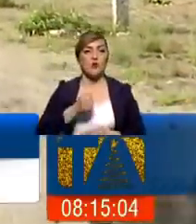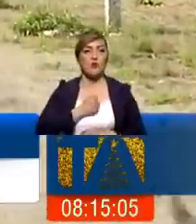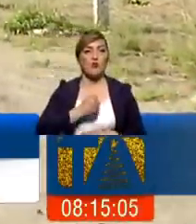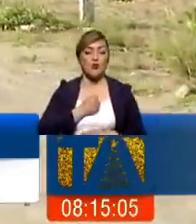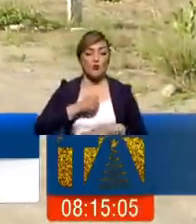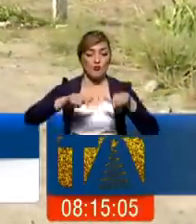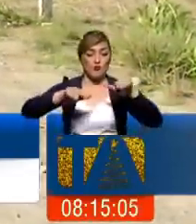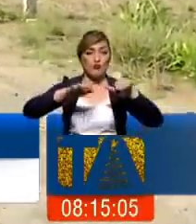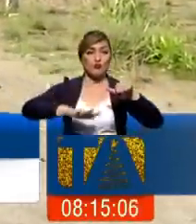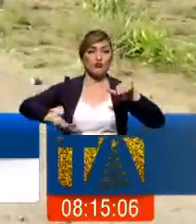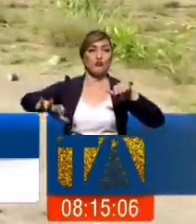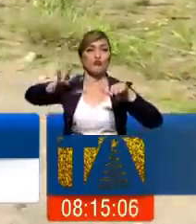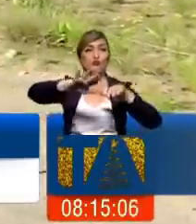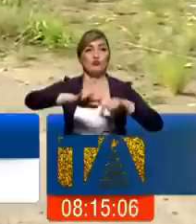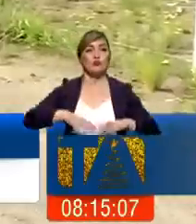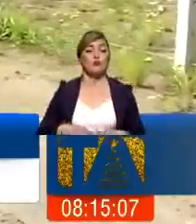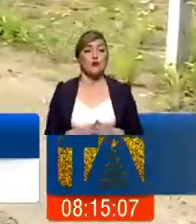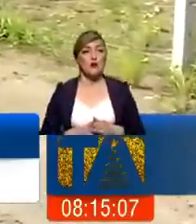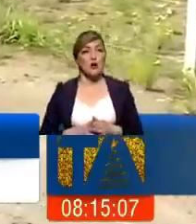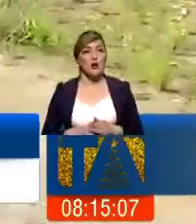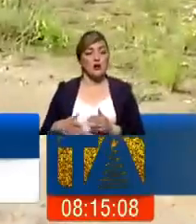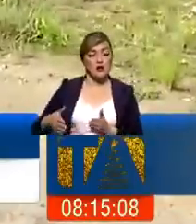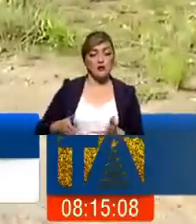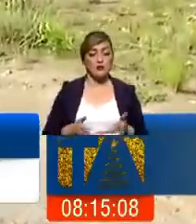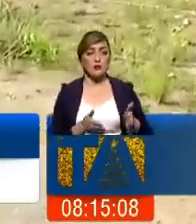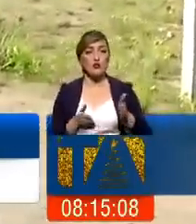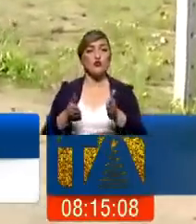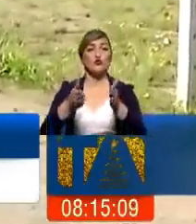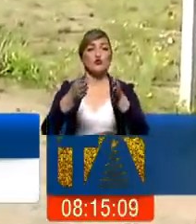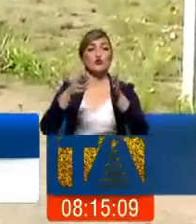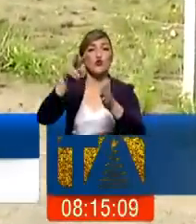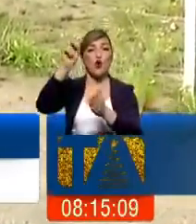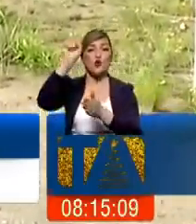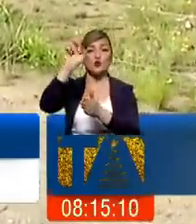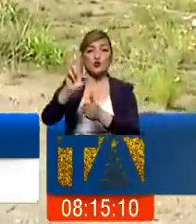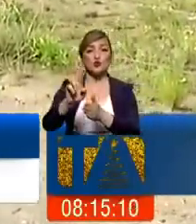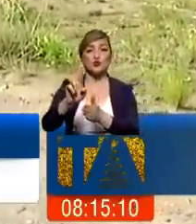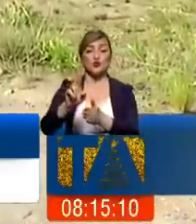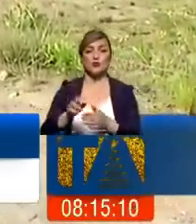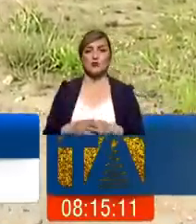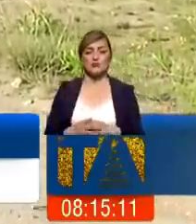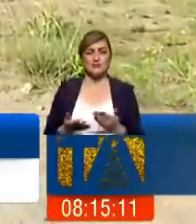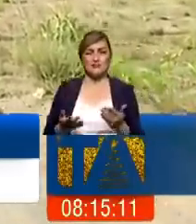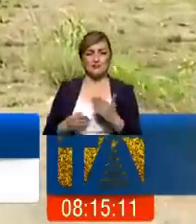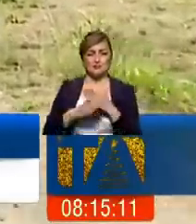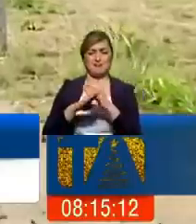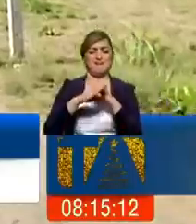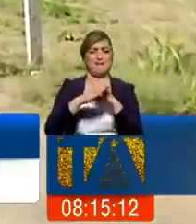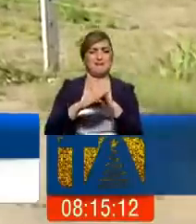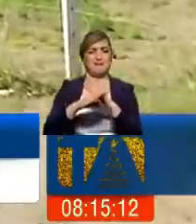propietarios del lote donde cruza la vía de norte a sur, no estamos obstaculizando o